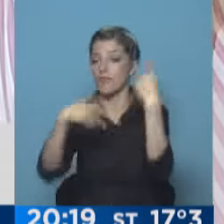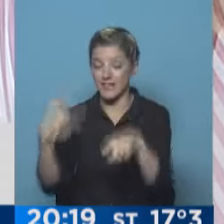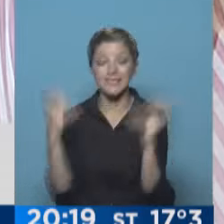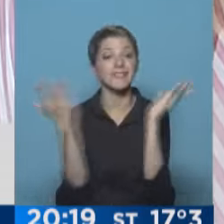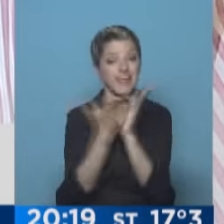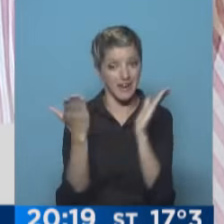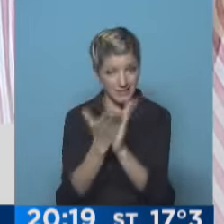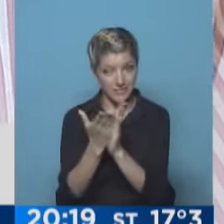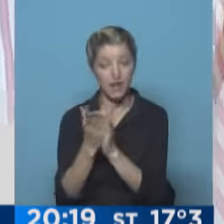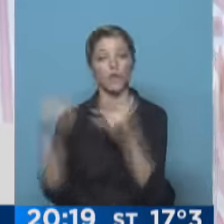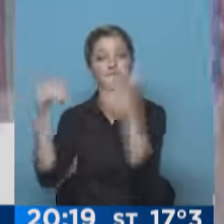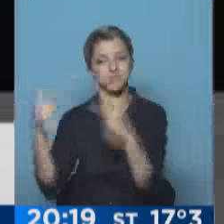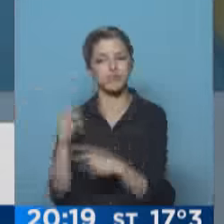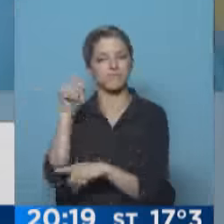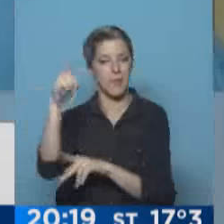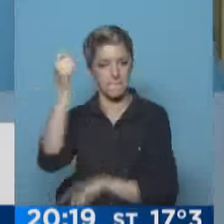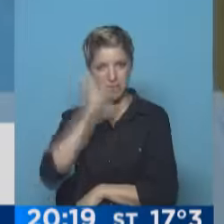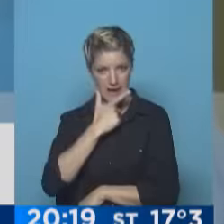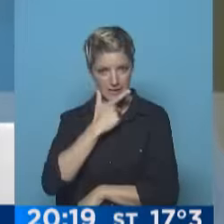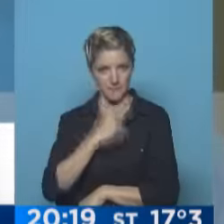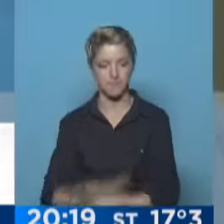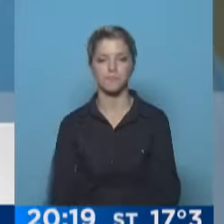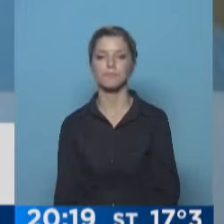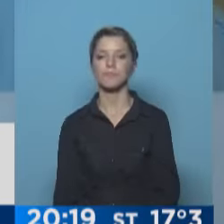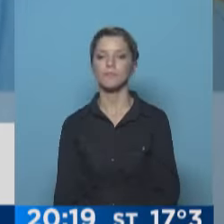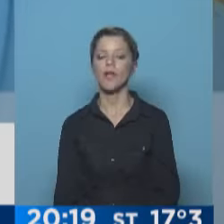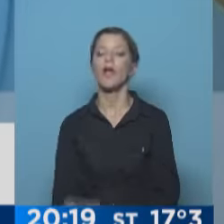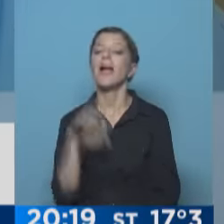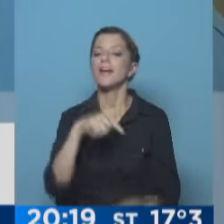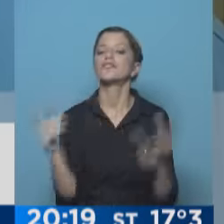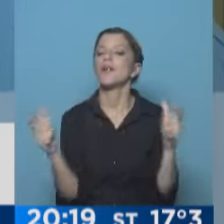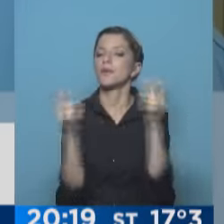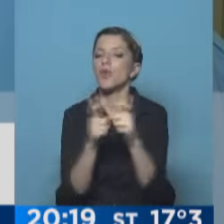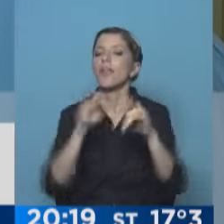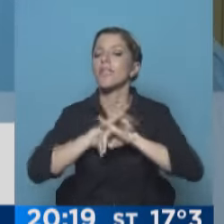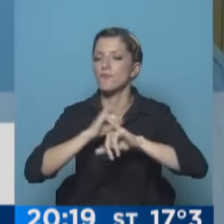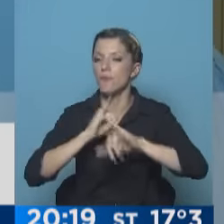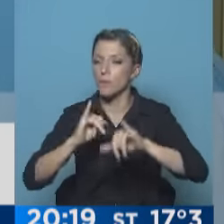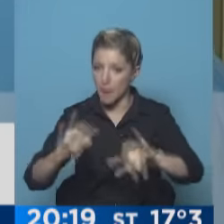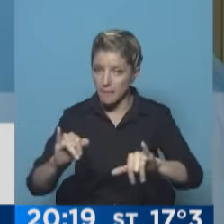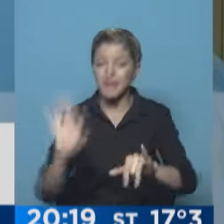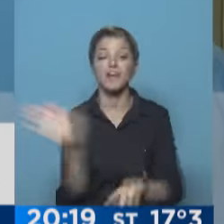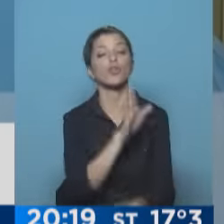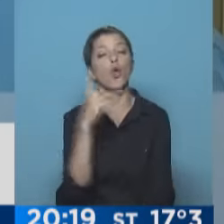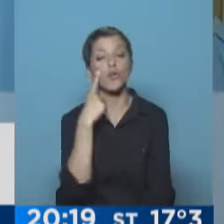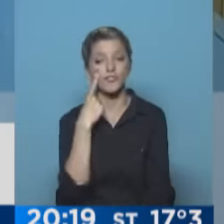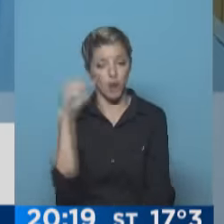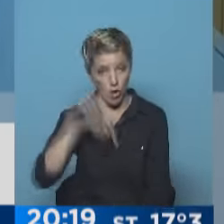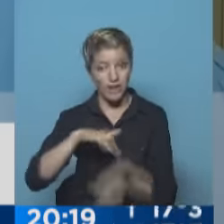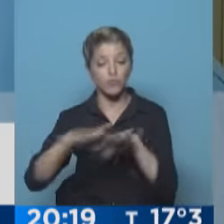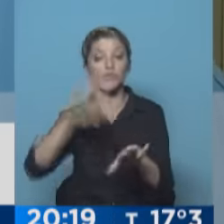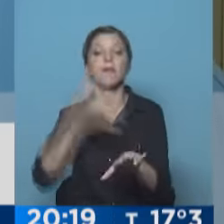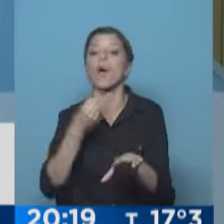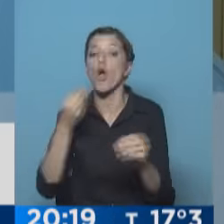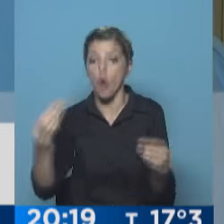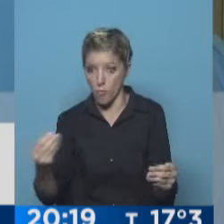las contradicciones macristas. Son asambleas informativas, es para alertar de cuál es la situación real, para contar los hechos, para